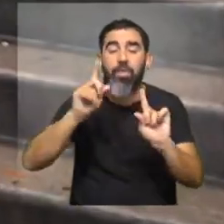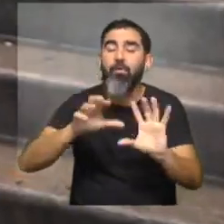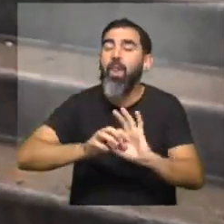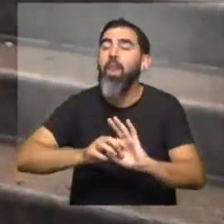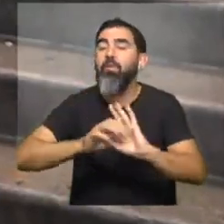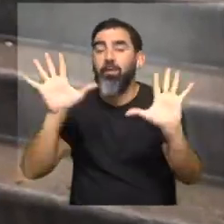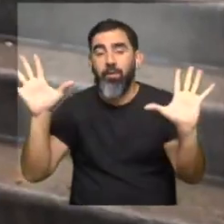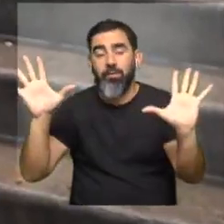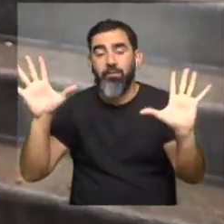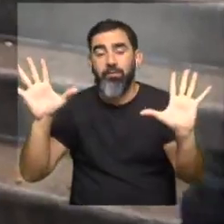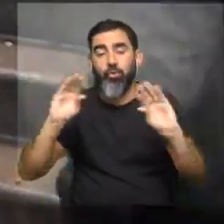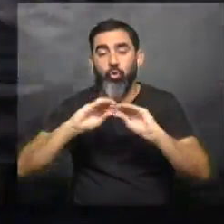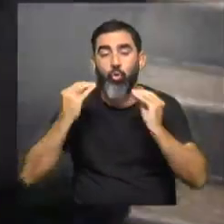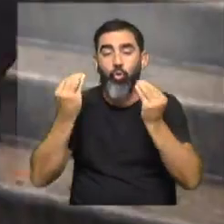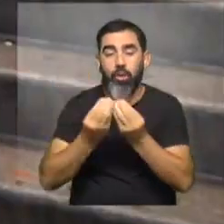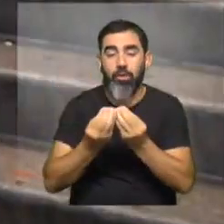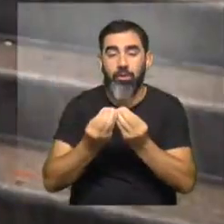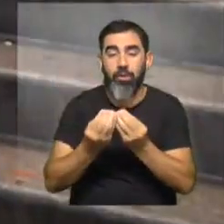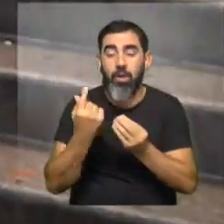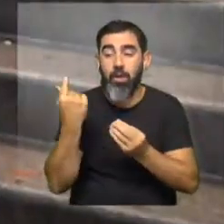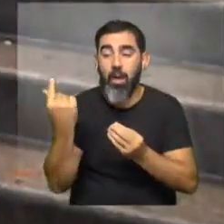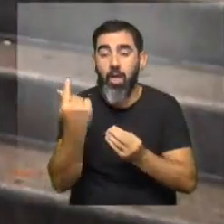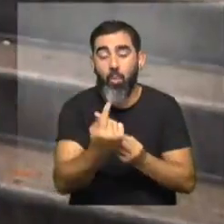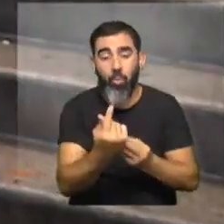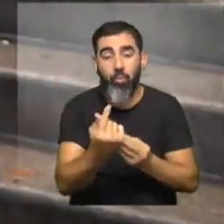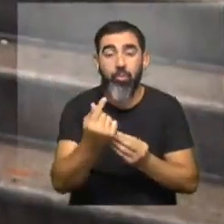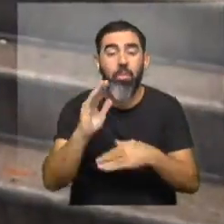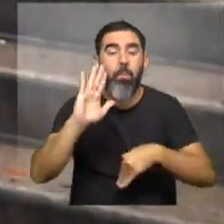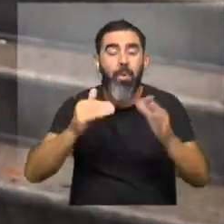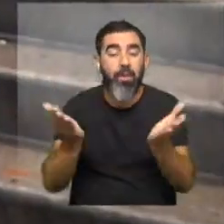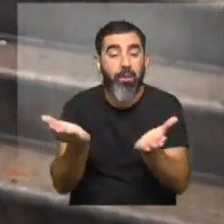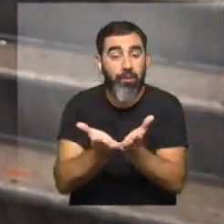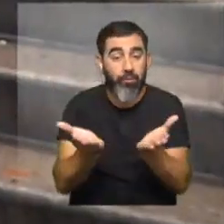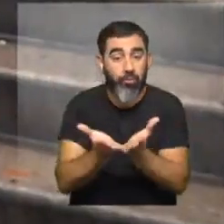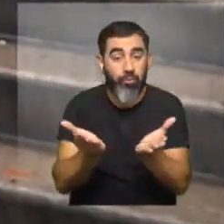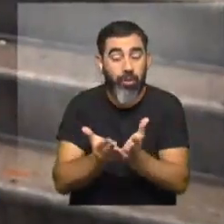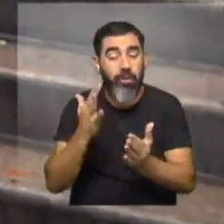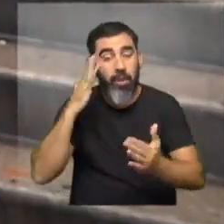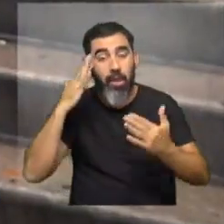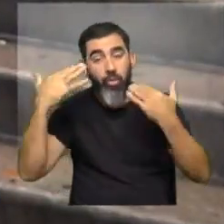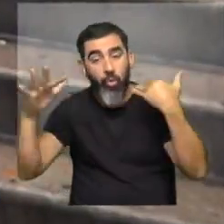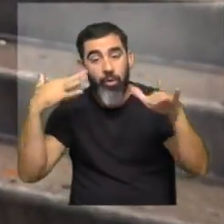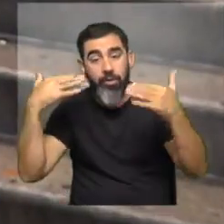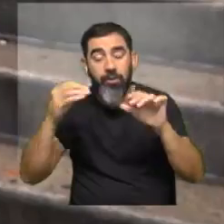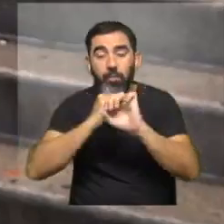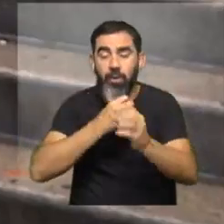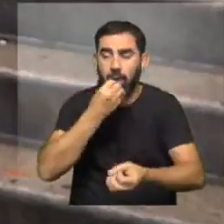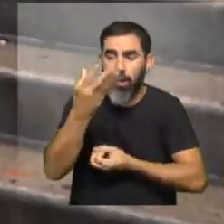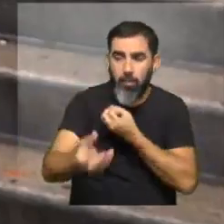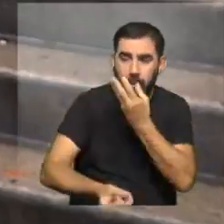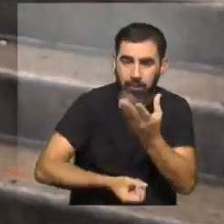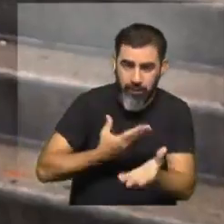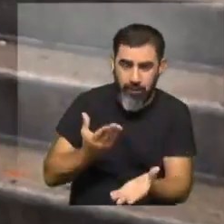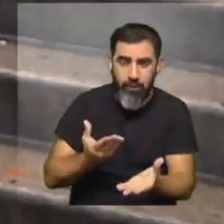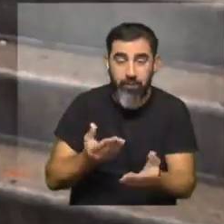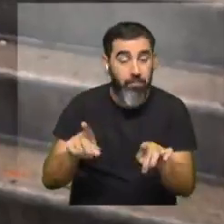libertad más absoluta, en el que cada actor y sobre todo los estudiantes, los adolescentes, puedan expresarse,